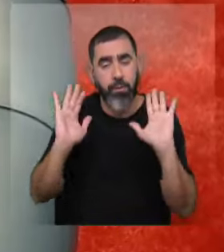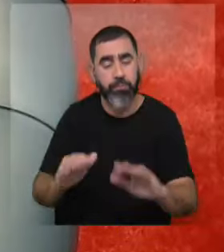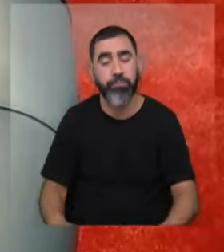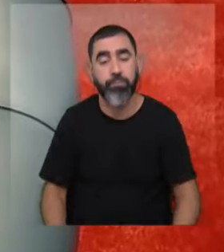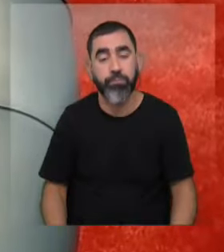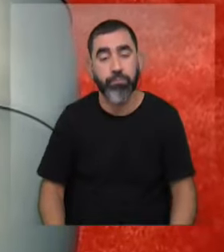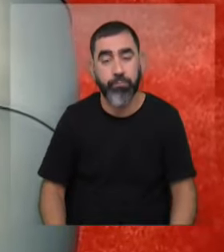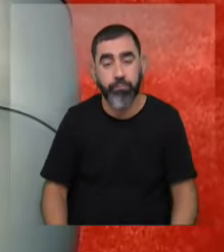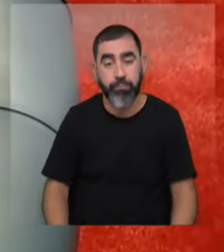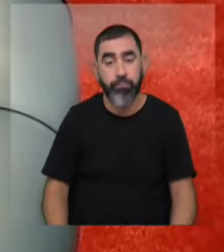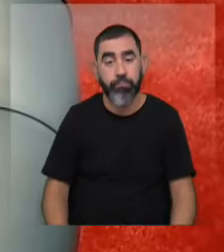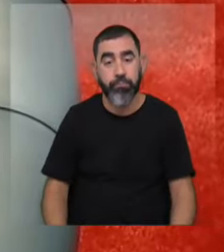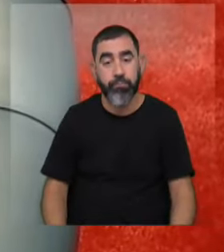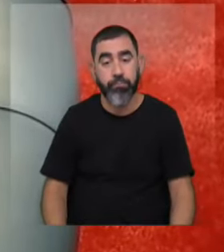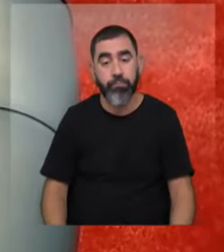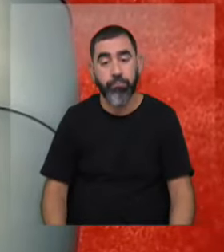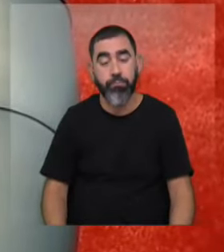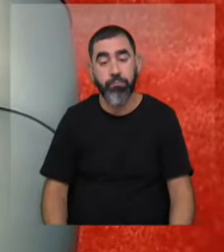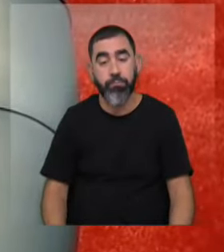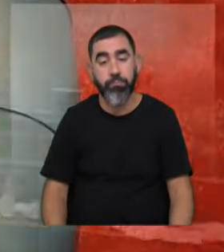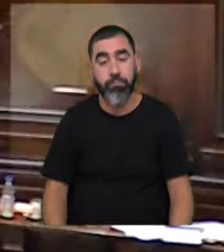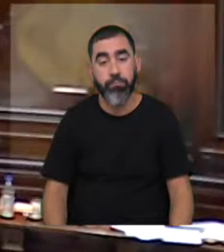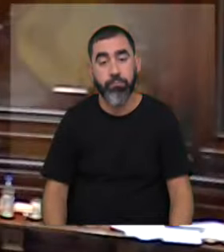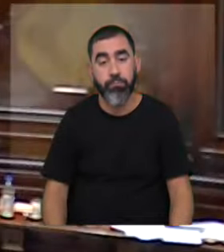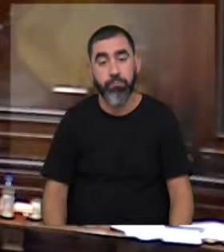sus convicciones.